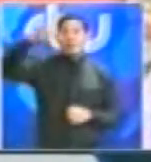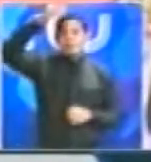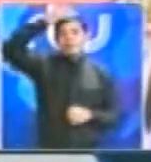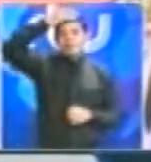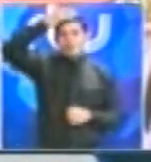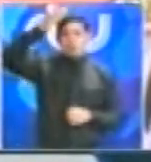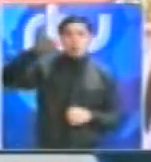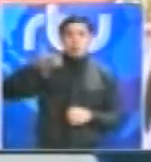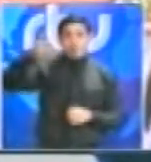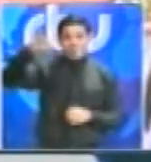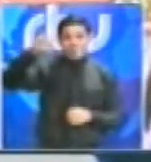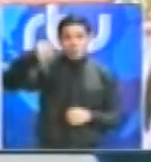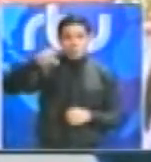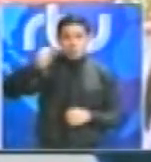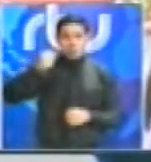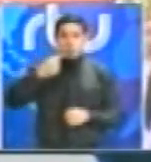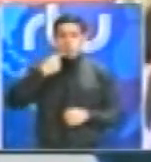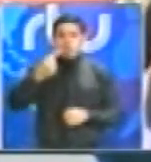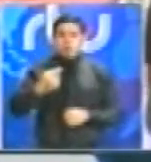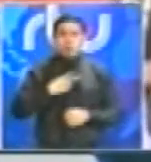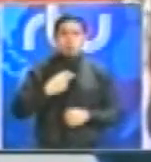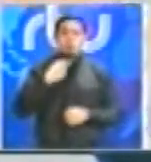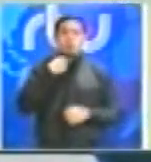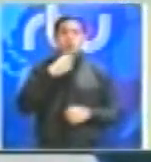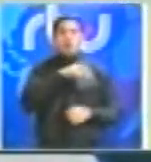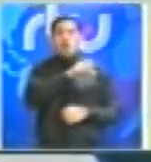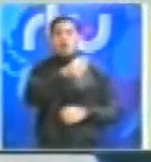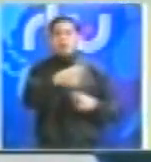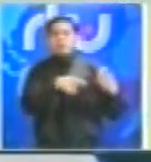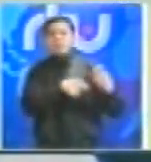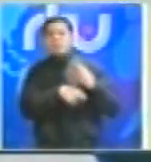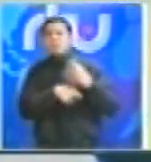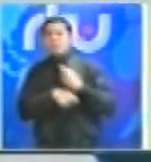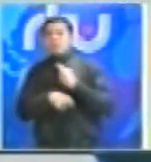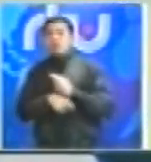para indicar que ha sido víctima de persecución y acusa a